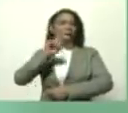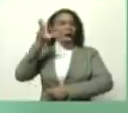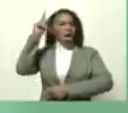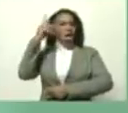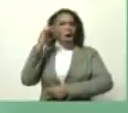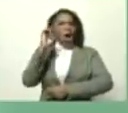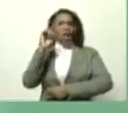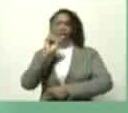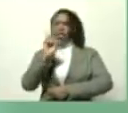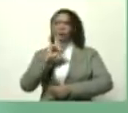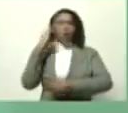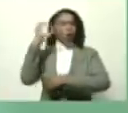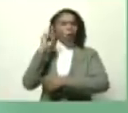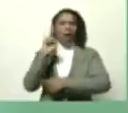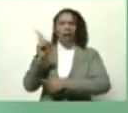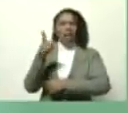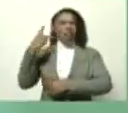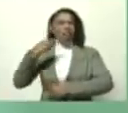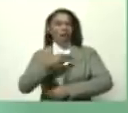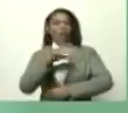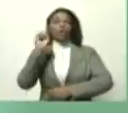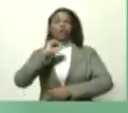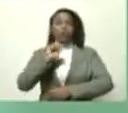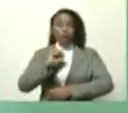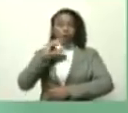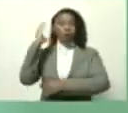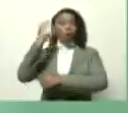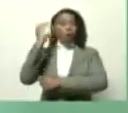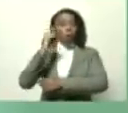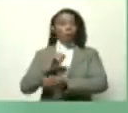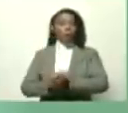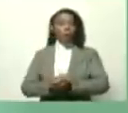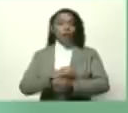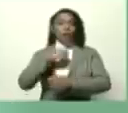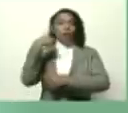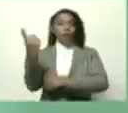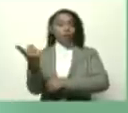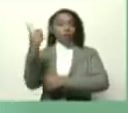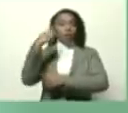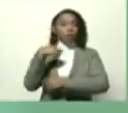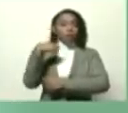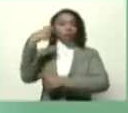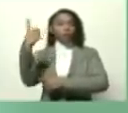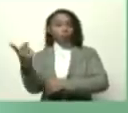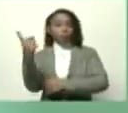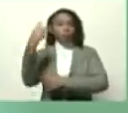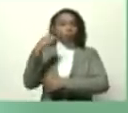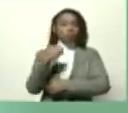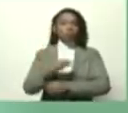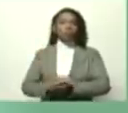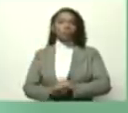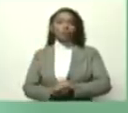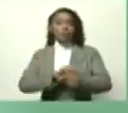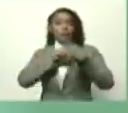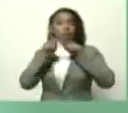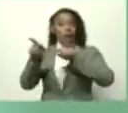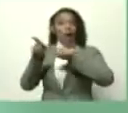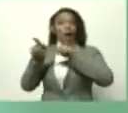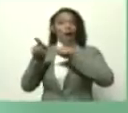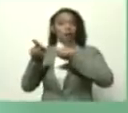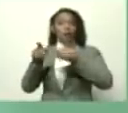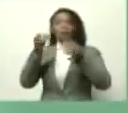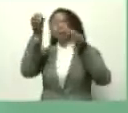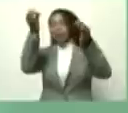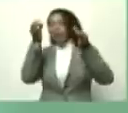en Colombia. No es que estaba en Colombia, estaba en Tejería. Sí, estaba en Colombia. Iba y venía. Y eso